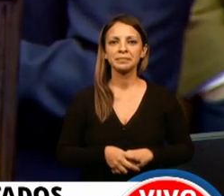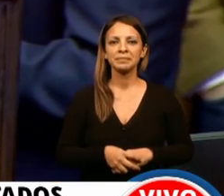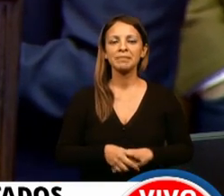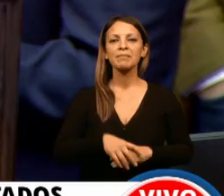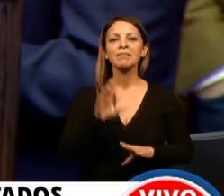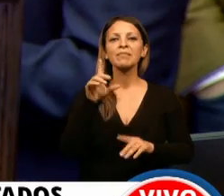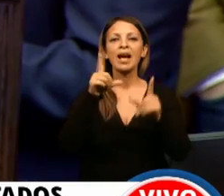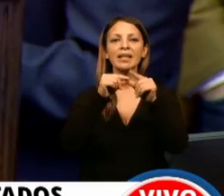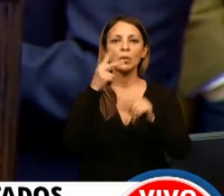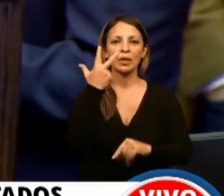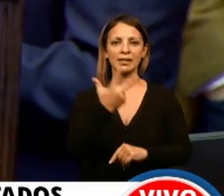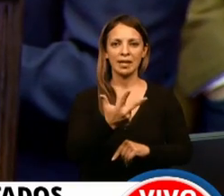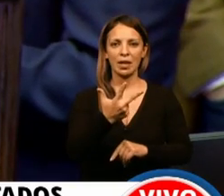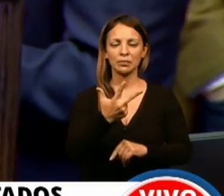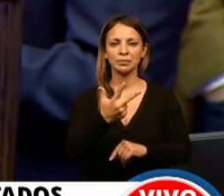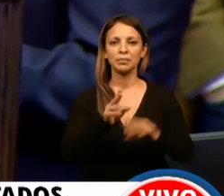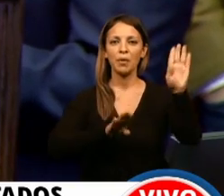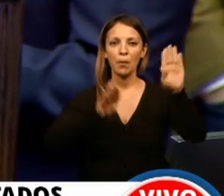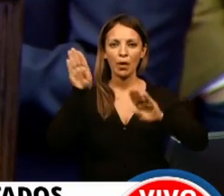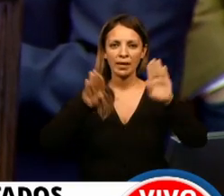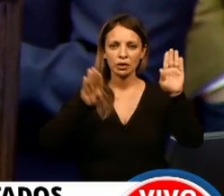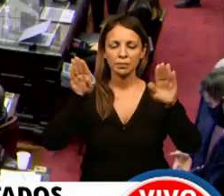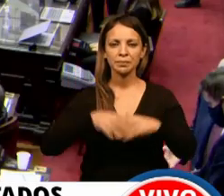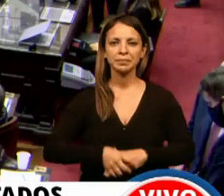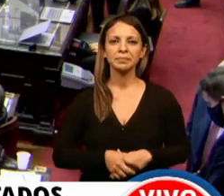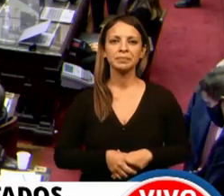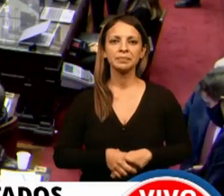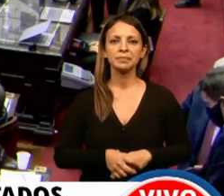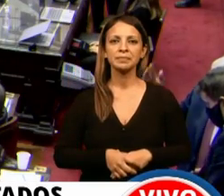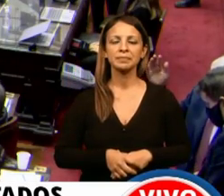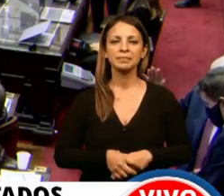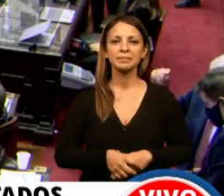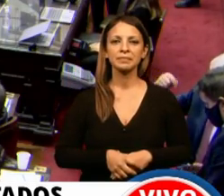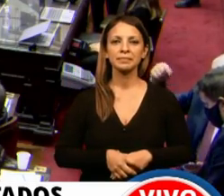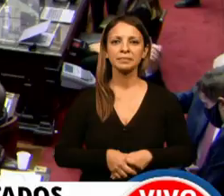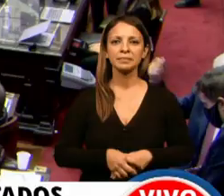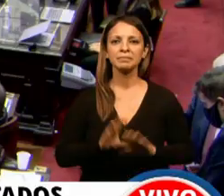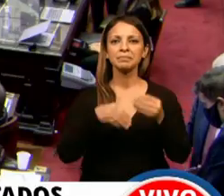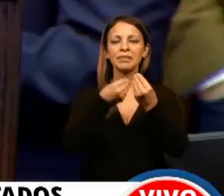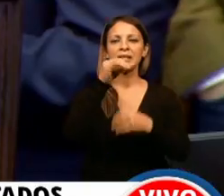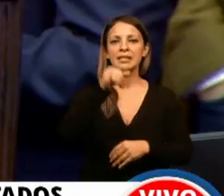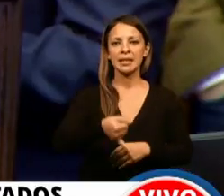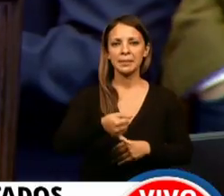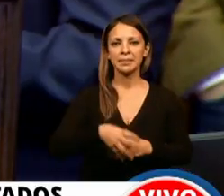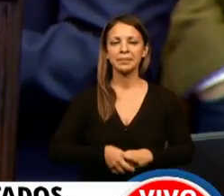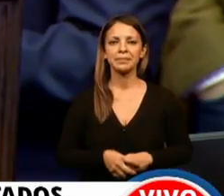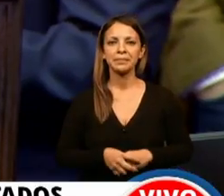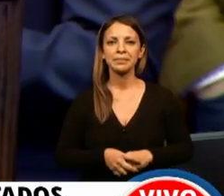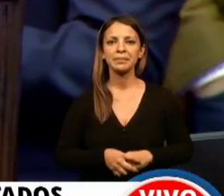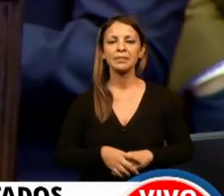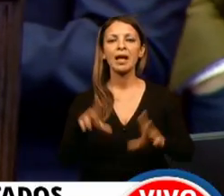artículo 3º sírvase marcar su voto resulta afirmativo